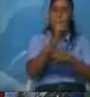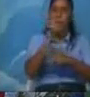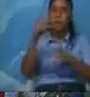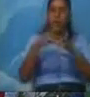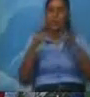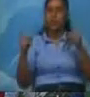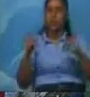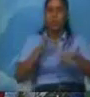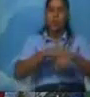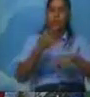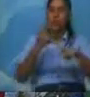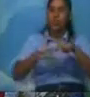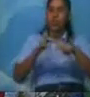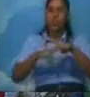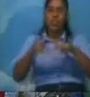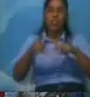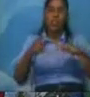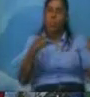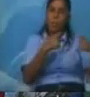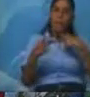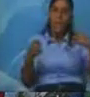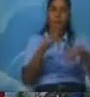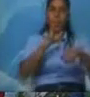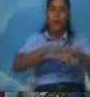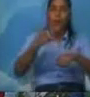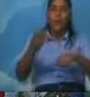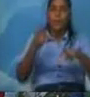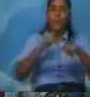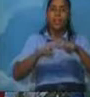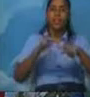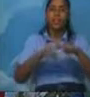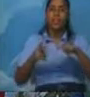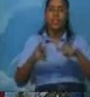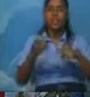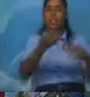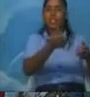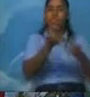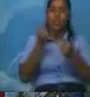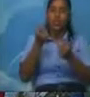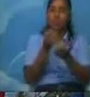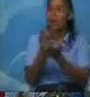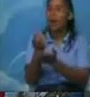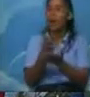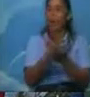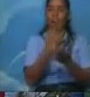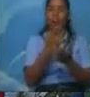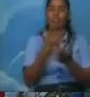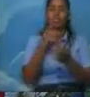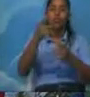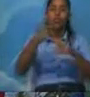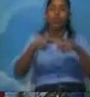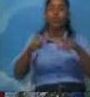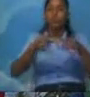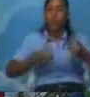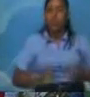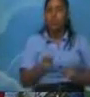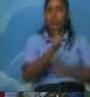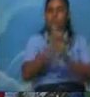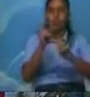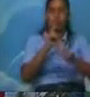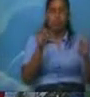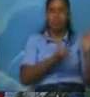los muchachitos discutieron o porque el muchachito le quitó una Metra al hijito del vecino No